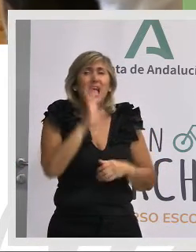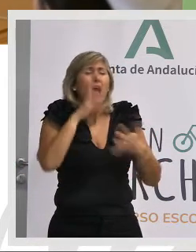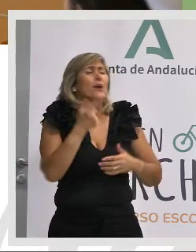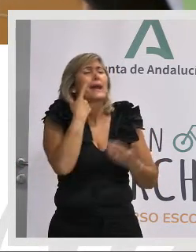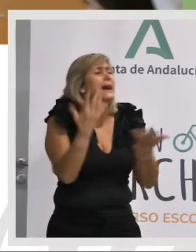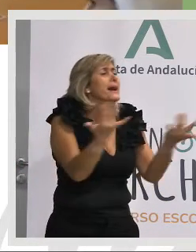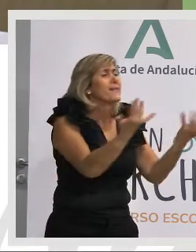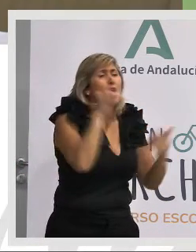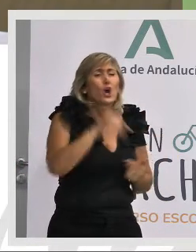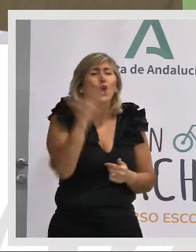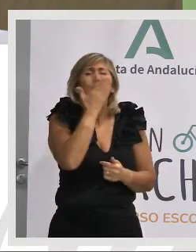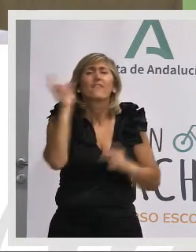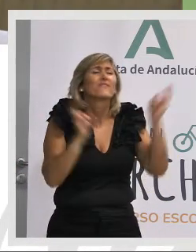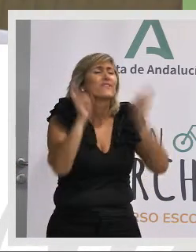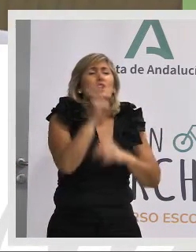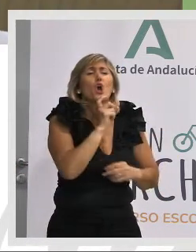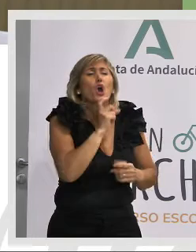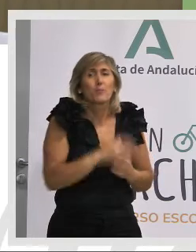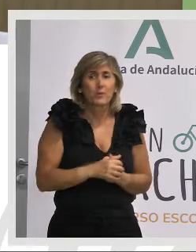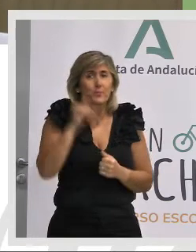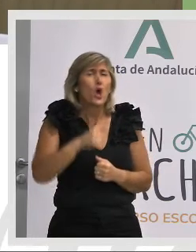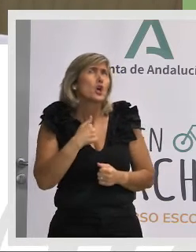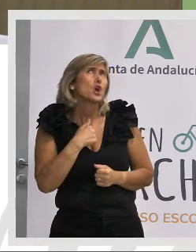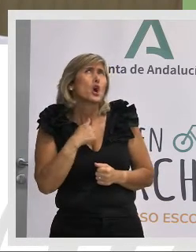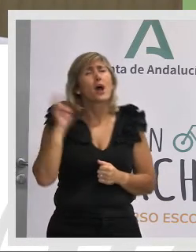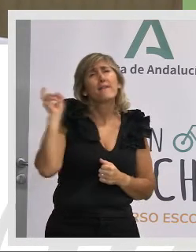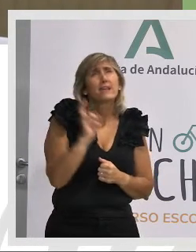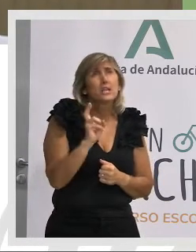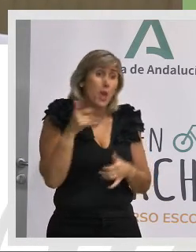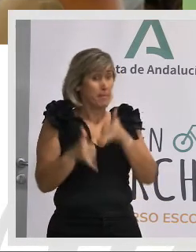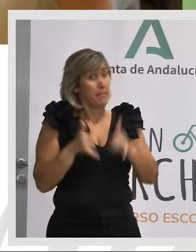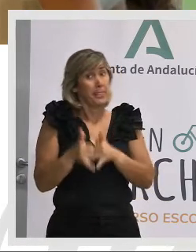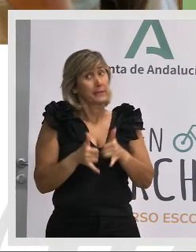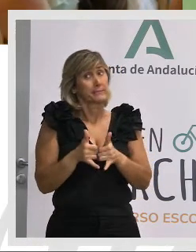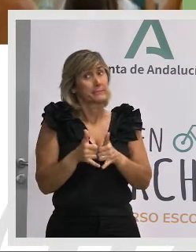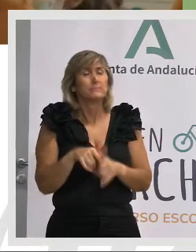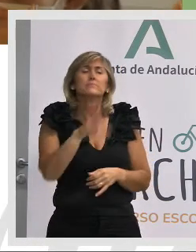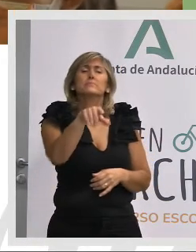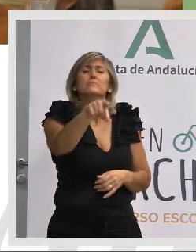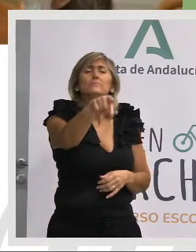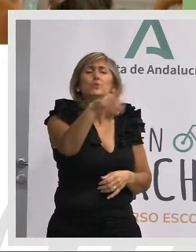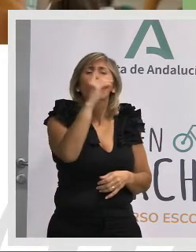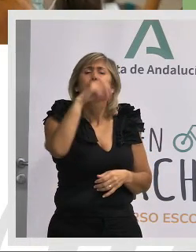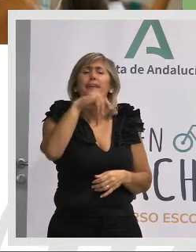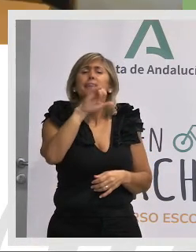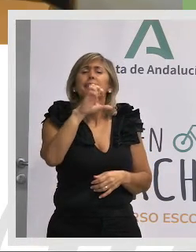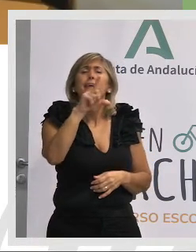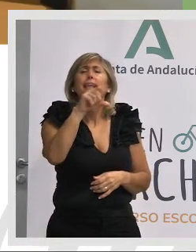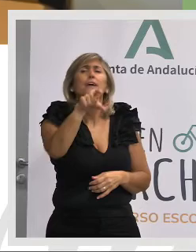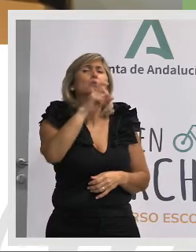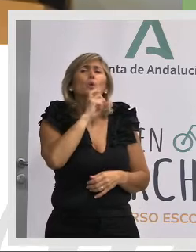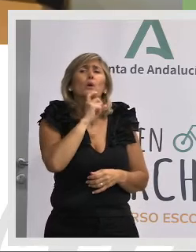cole. Pues yo hoy he venido al cole en bici. Daniela, ¿y tú cómo has venido al cole?